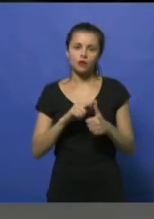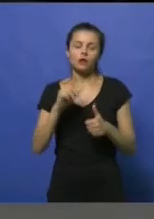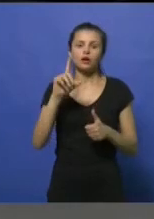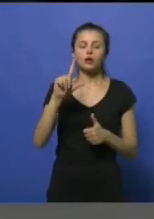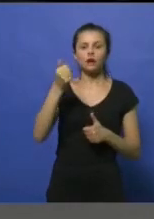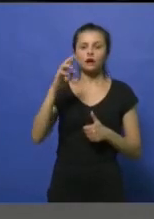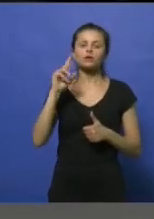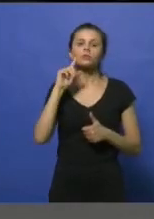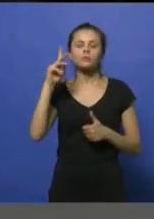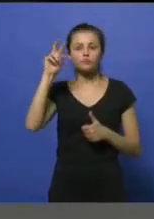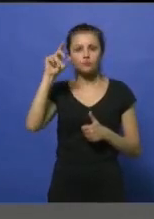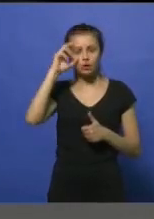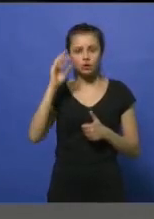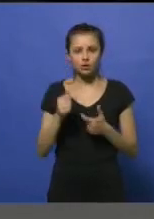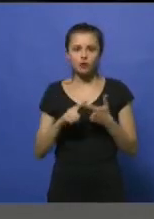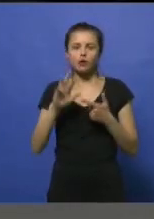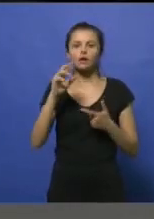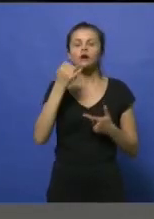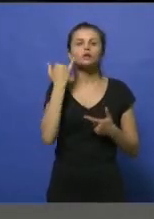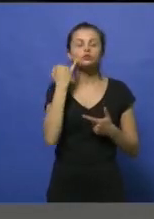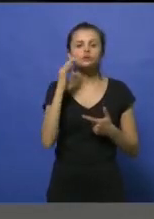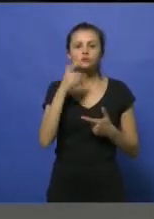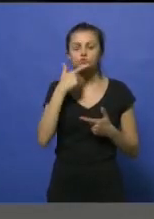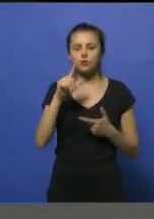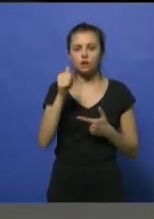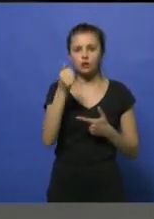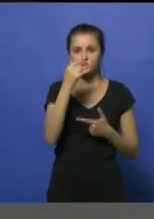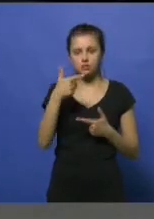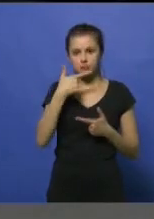Láser y otras agrupaciones que van a estar 21 horas en el Teatrino del Subnivel, si el tiempo lo permite.